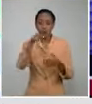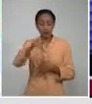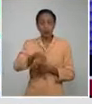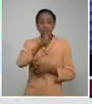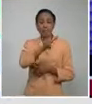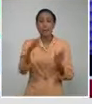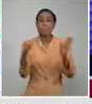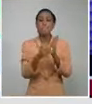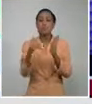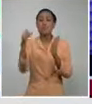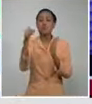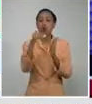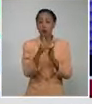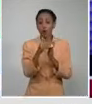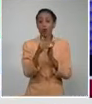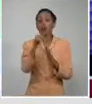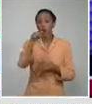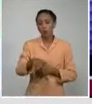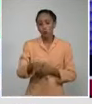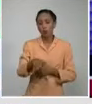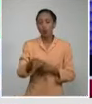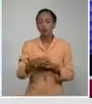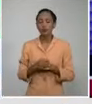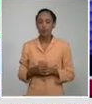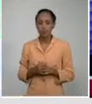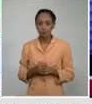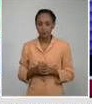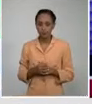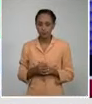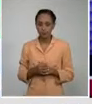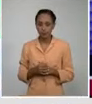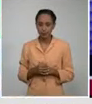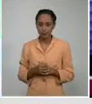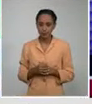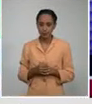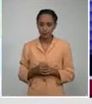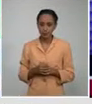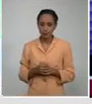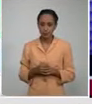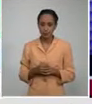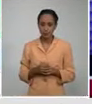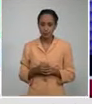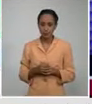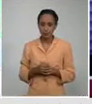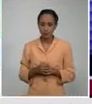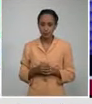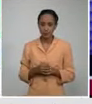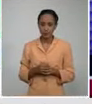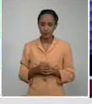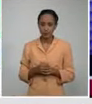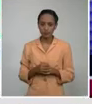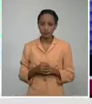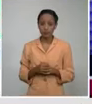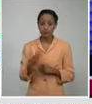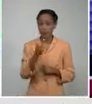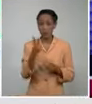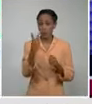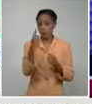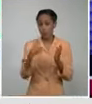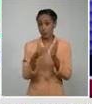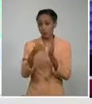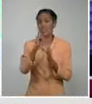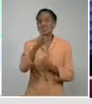millones y nos demoramos para llegar a los 2 primeros millones desde el 6 de